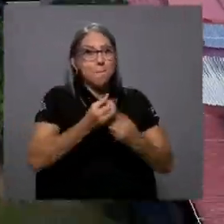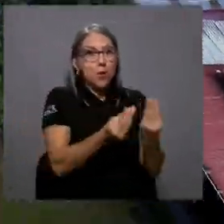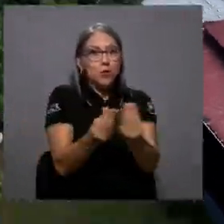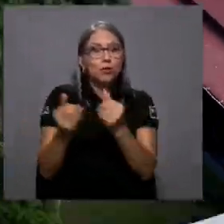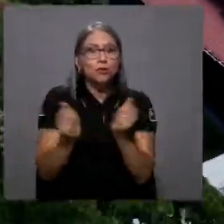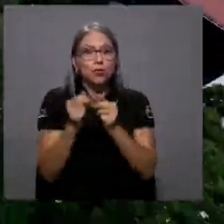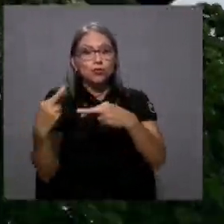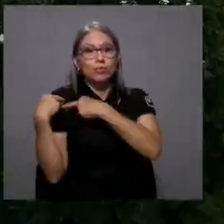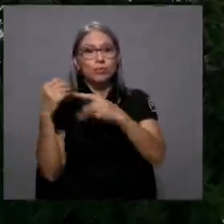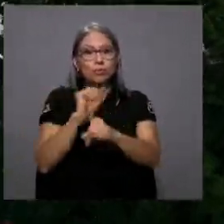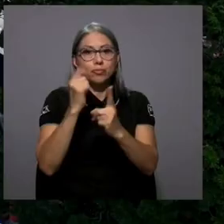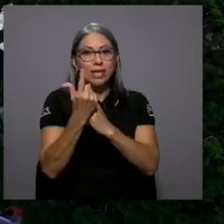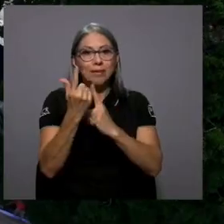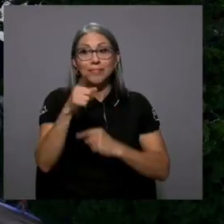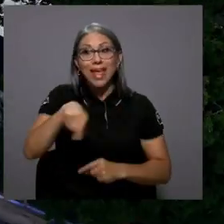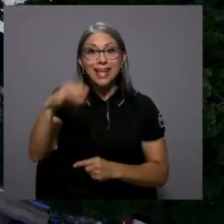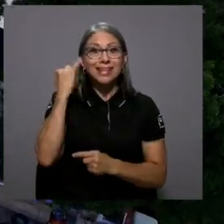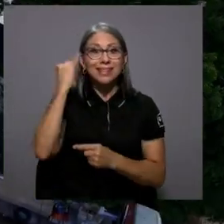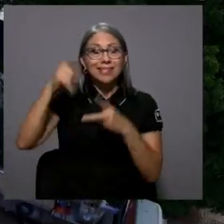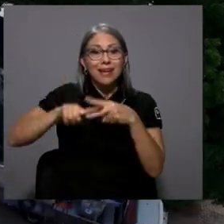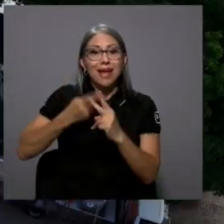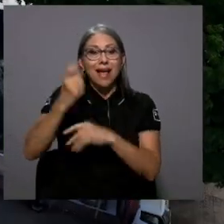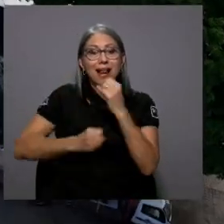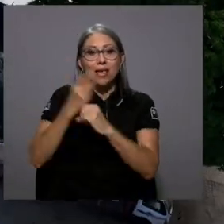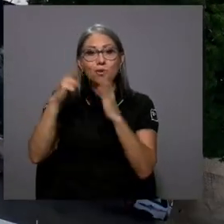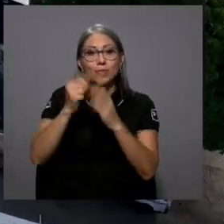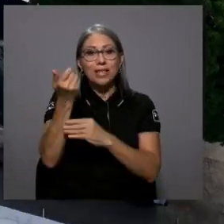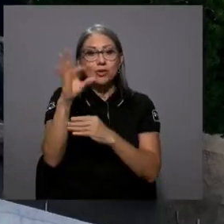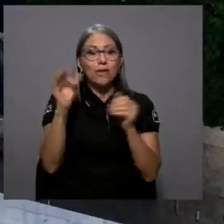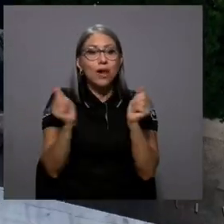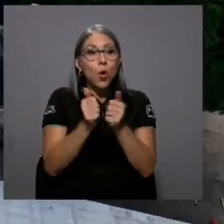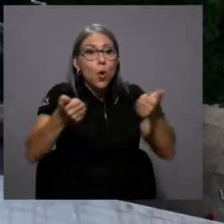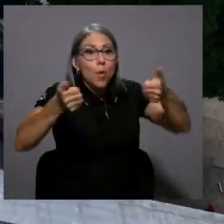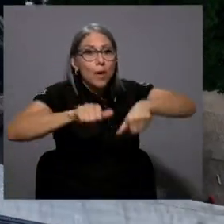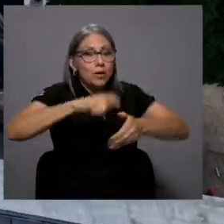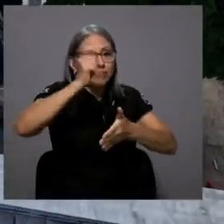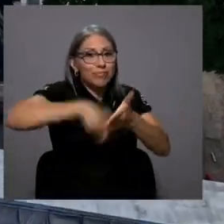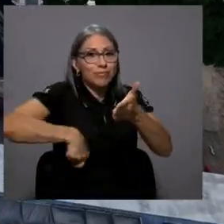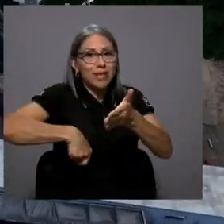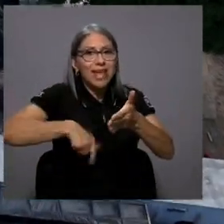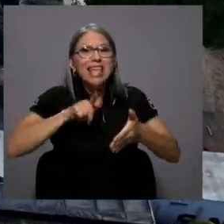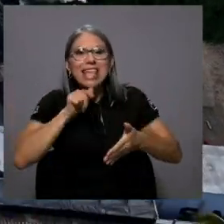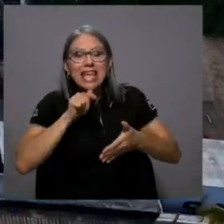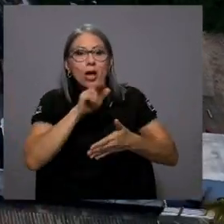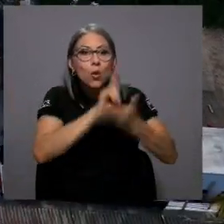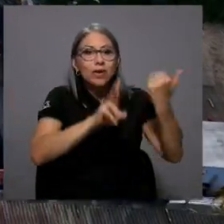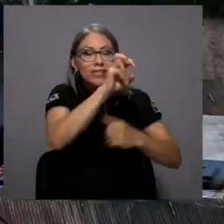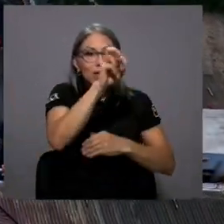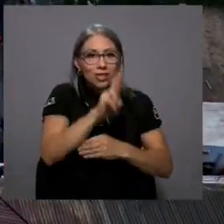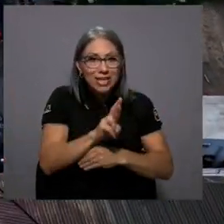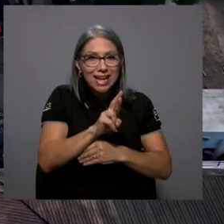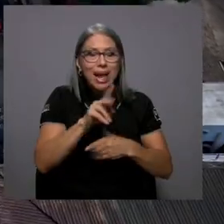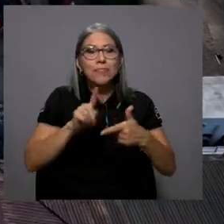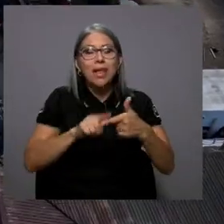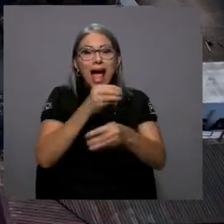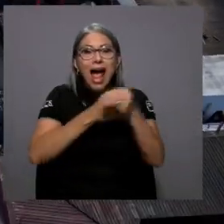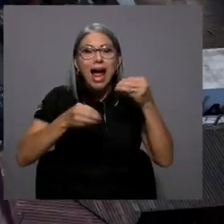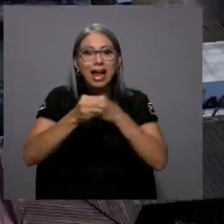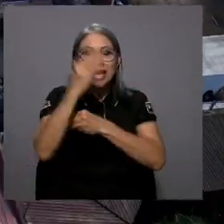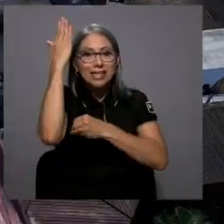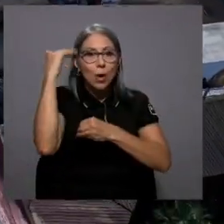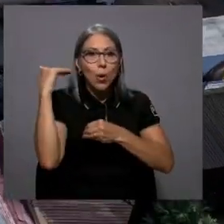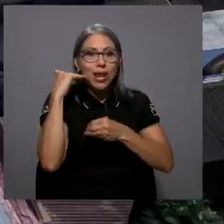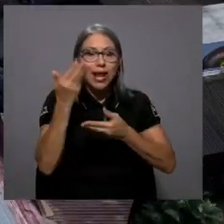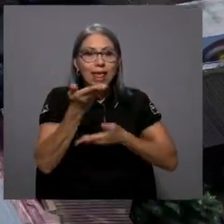con responsabilidad social. Esta iniciativa nace en el 2019 con la firma de un convenio entre la Universidad de Costa Rica, la